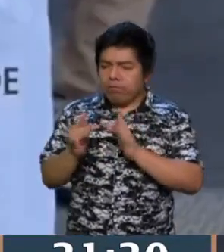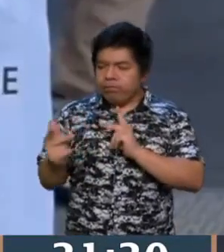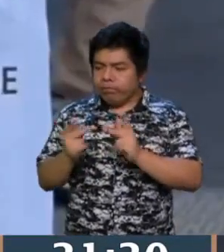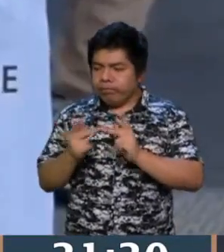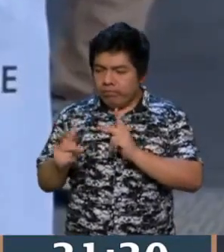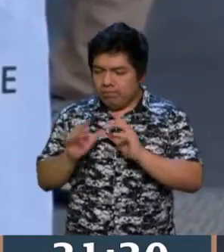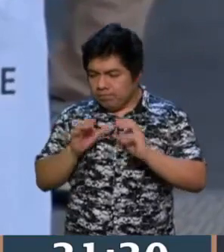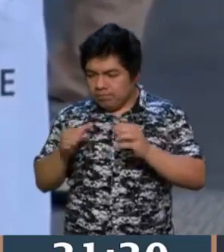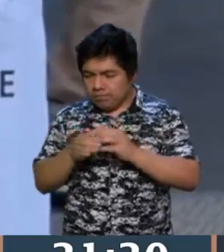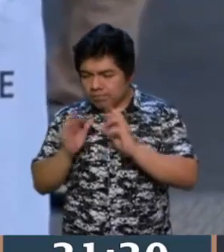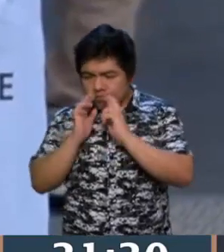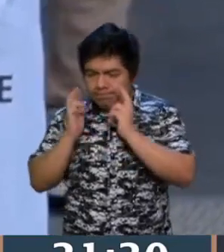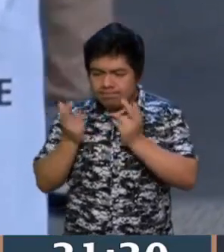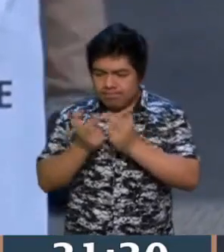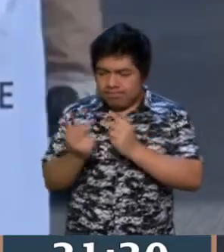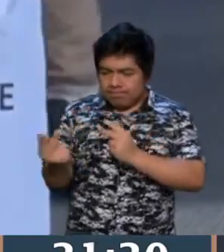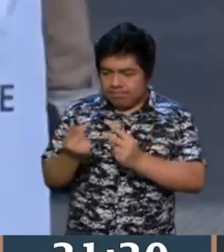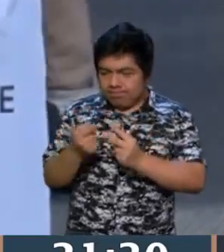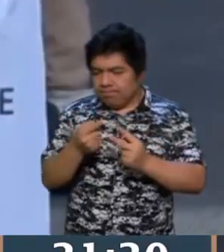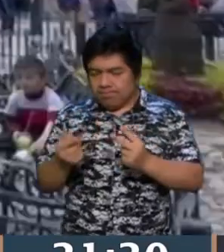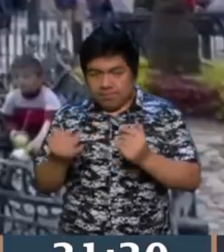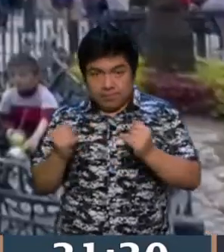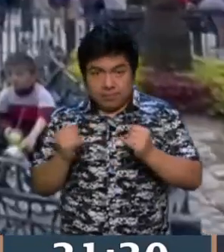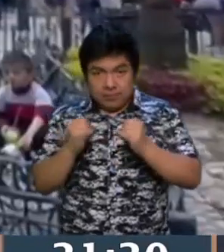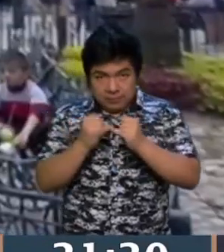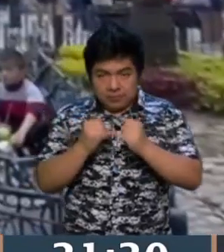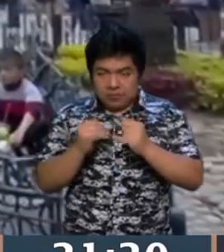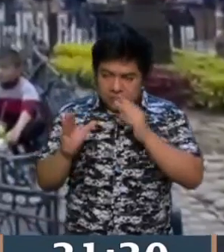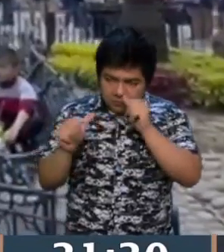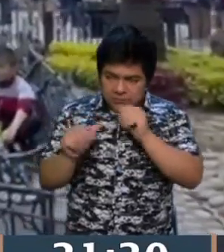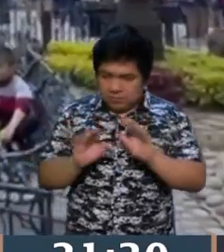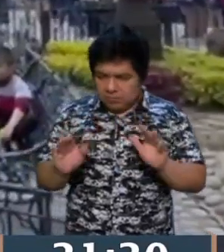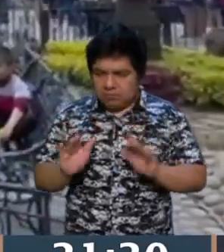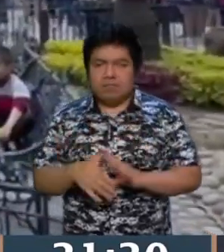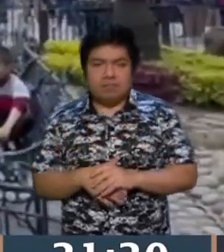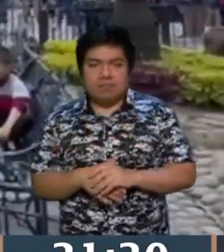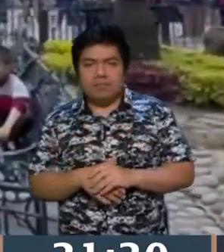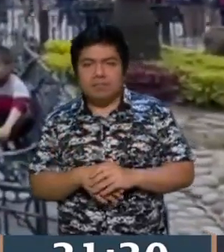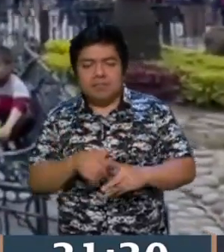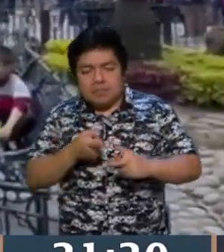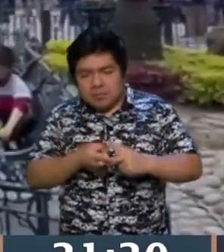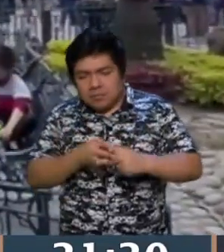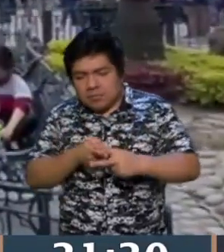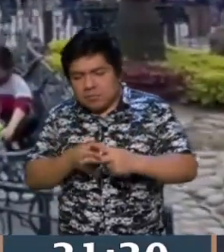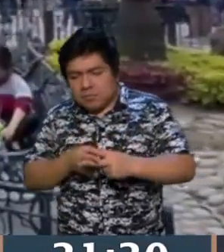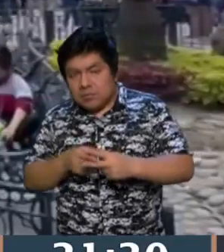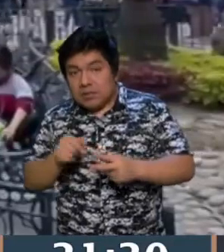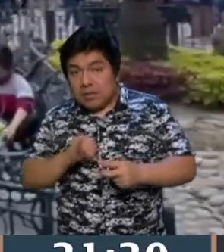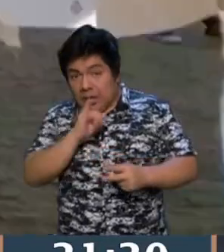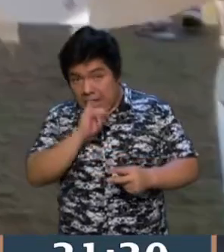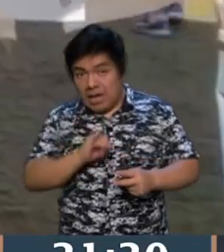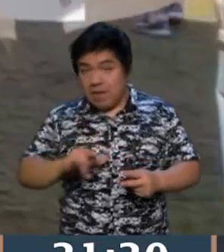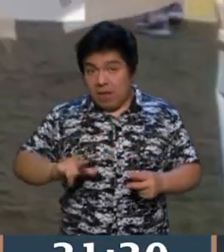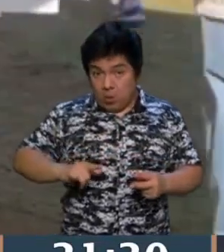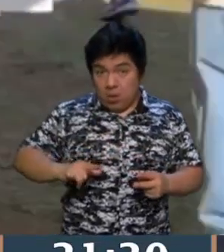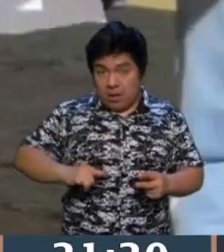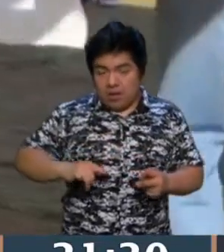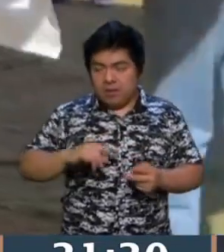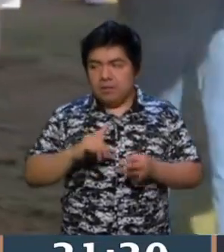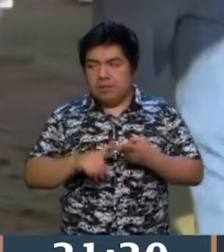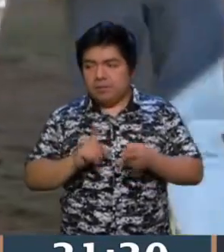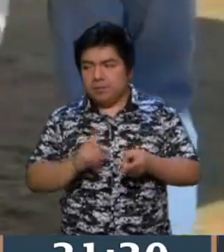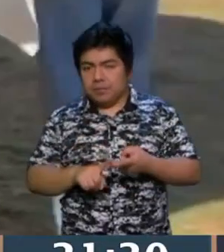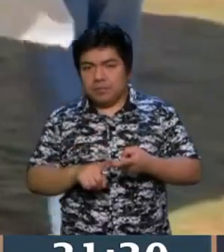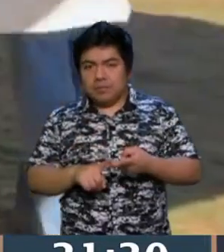estado en comisiones de trabajo con ambos institutos. Como lo señalas, los cómputos de la jefatura de gobierno